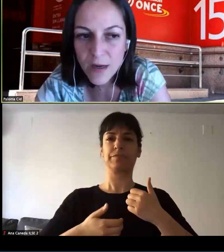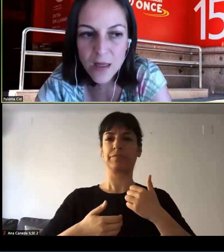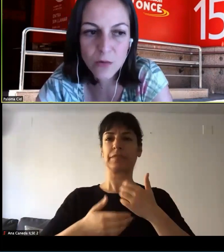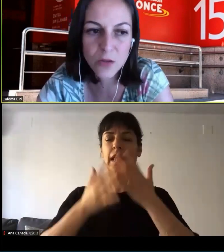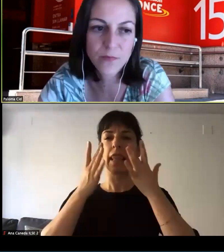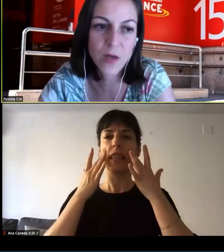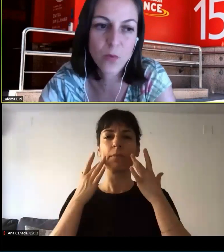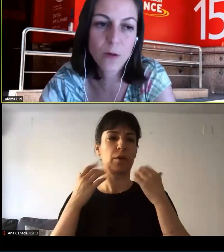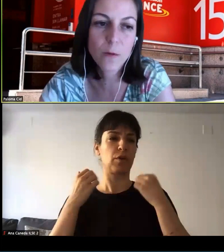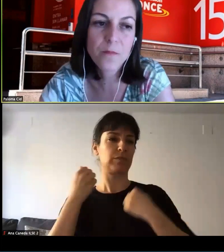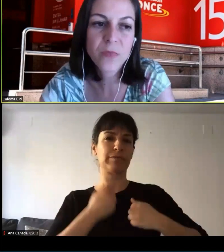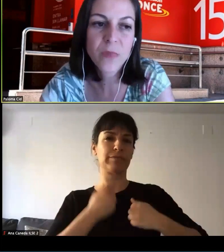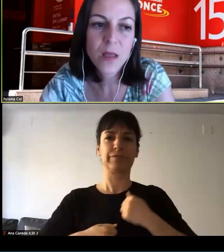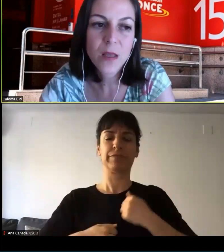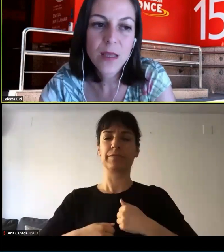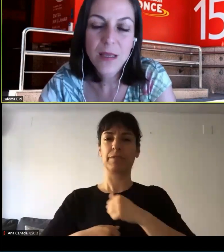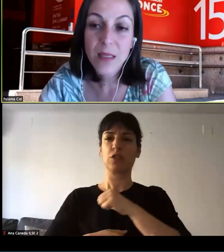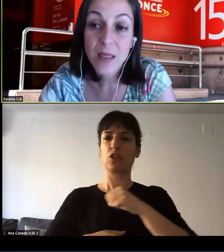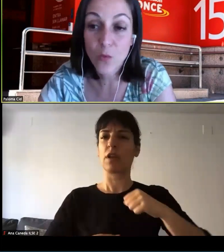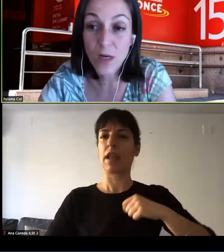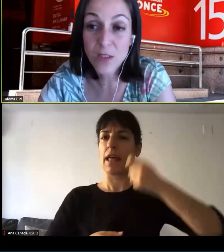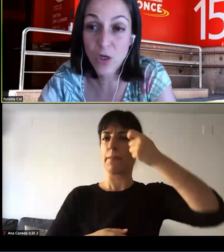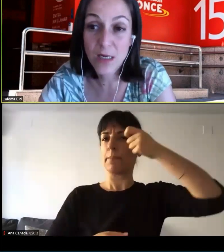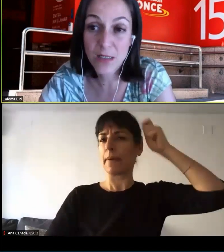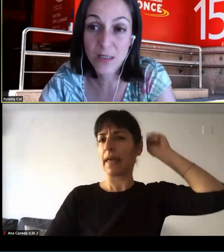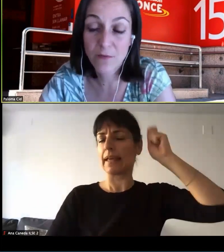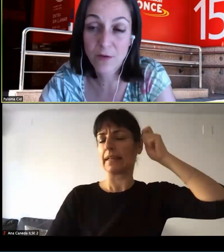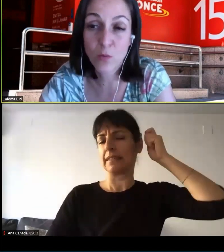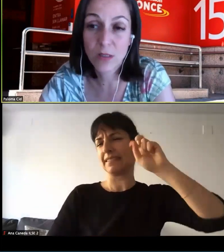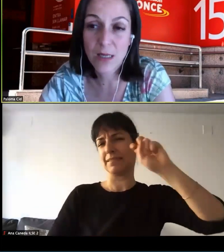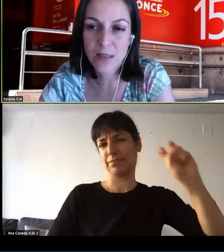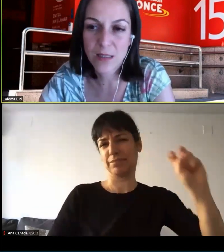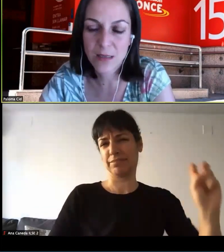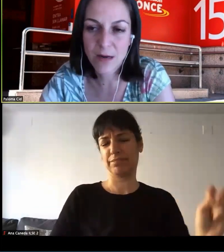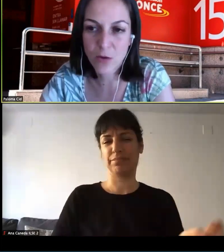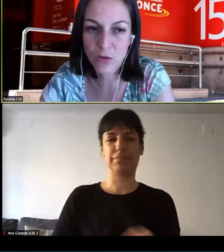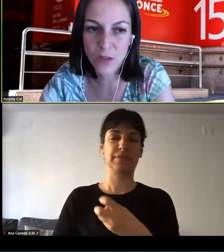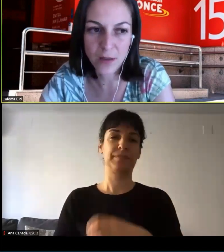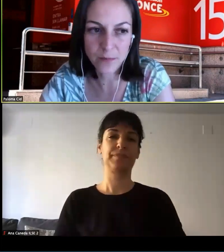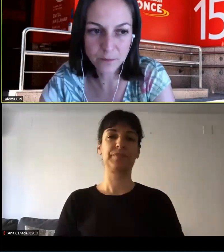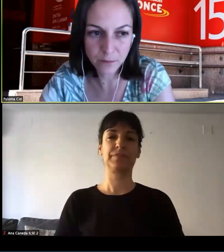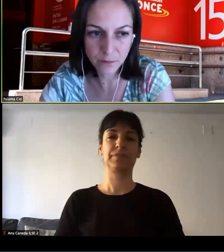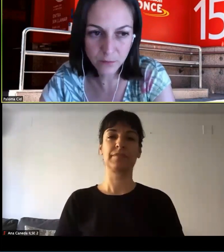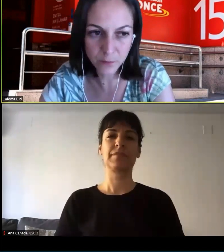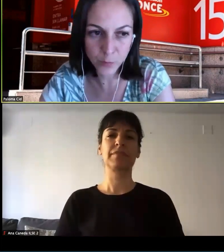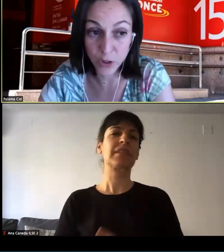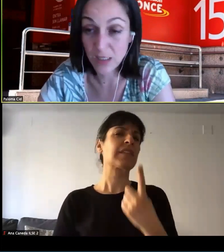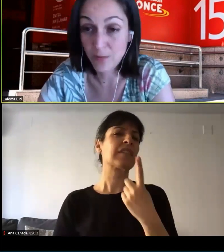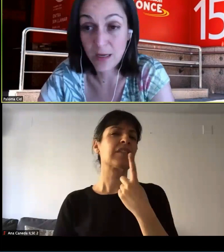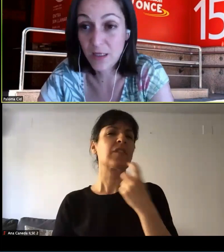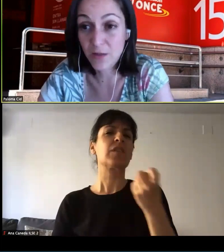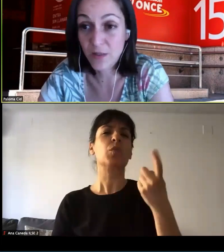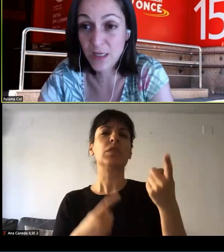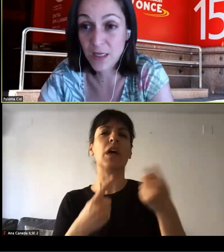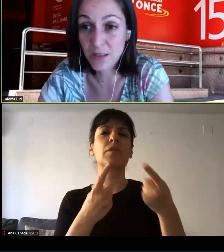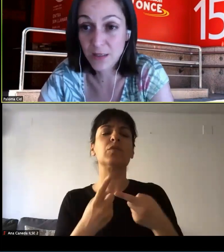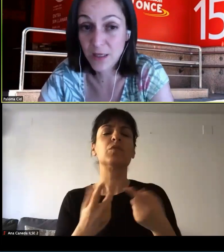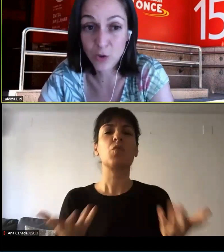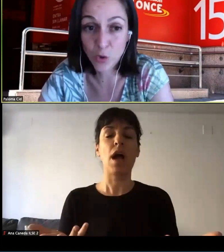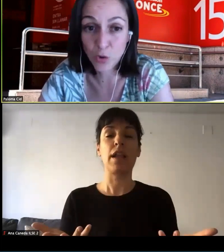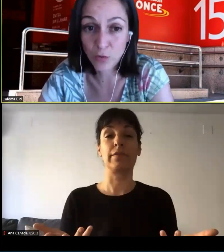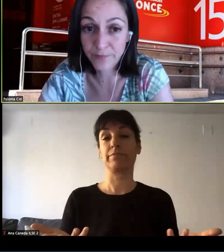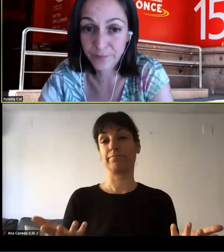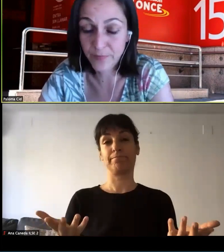muy variados, ¿de acuerdo? ¿Y cuáles son las dificultades que se van a encontrar? Pues las barreras físicas